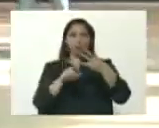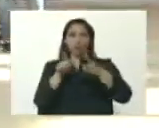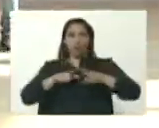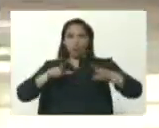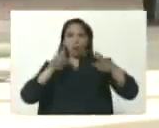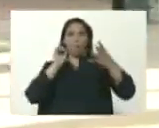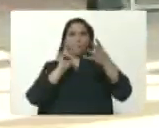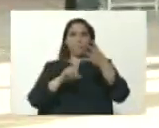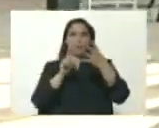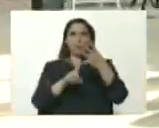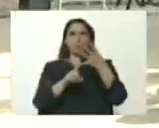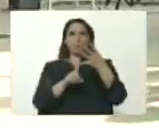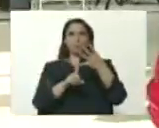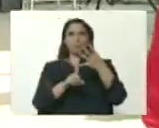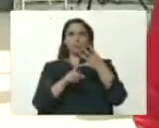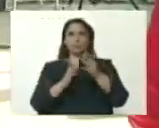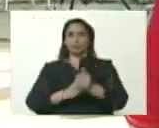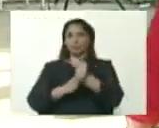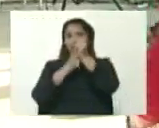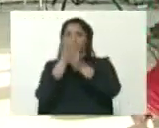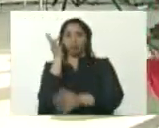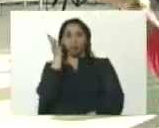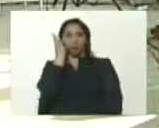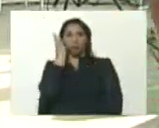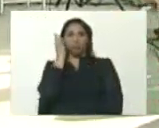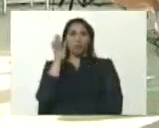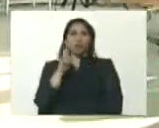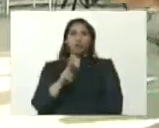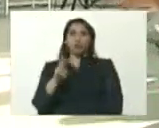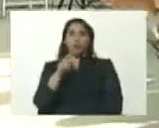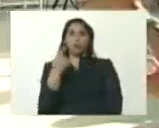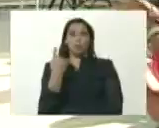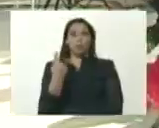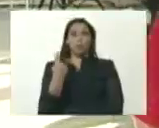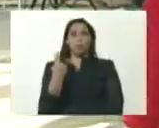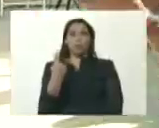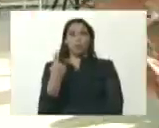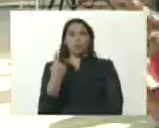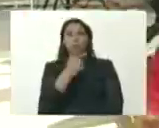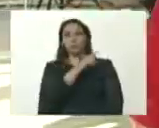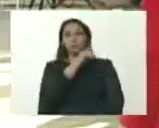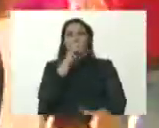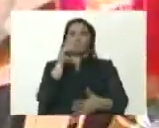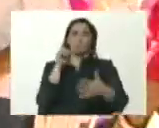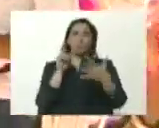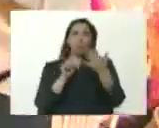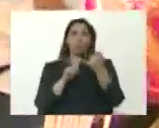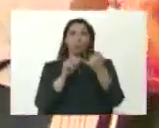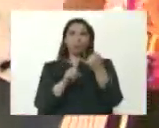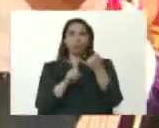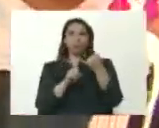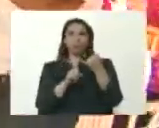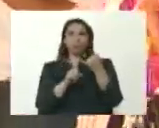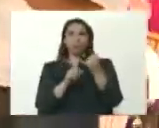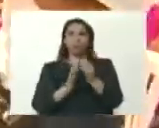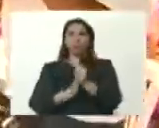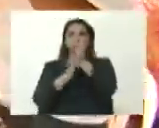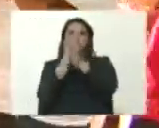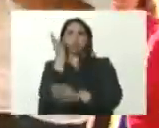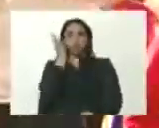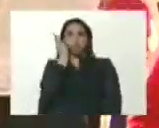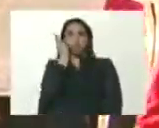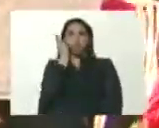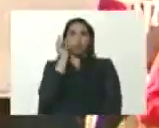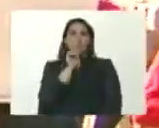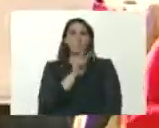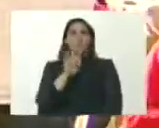Serrano. La lideresa de Roble 1, Francia Cadavid. La lideresa de